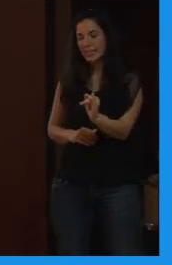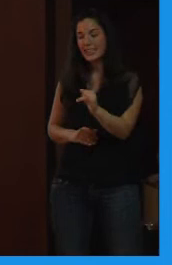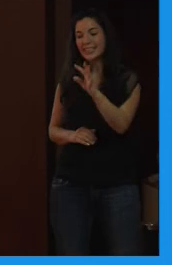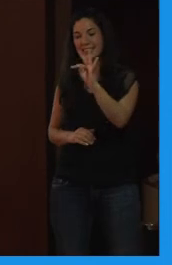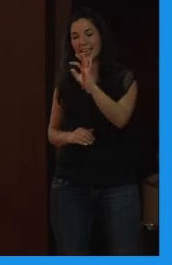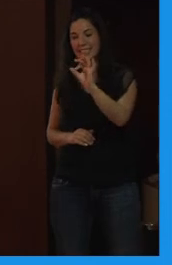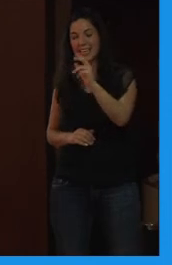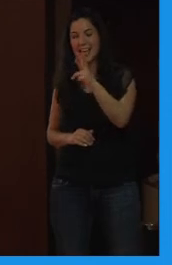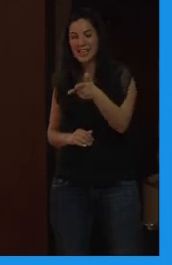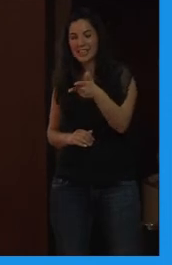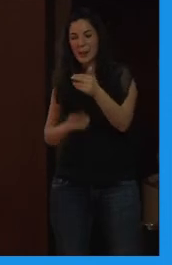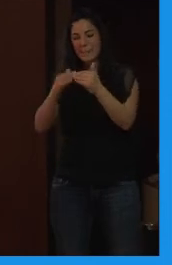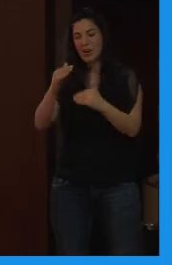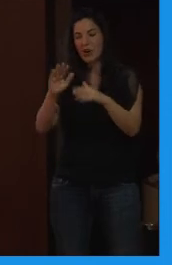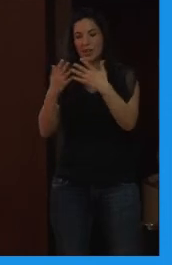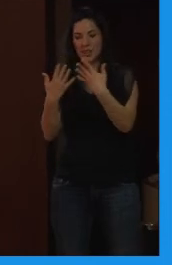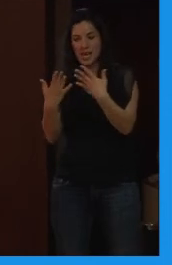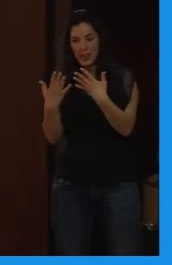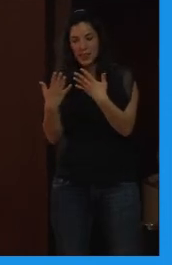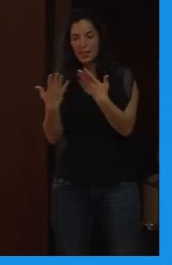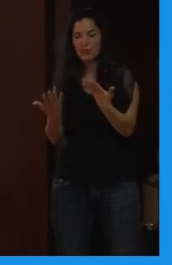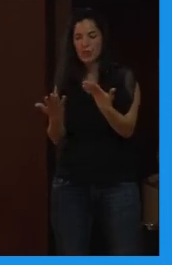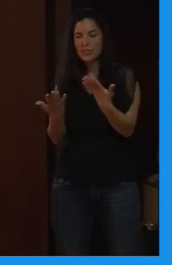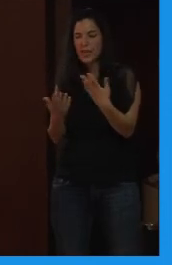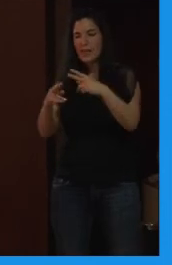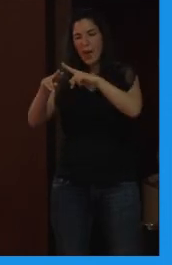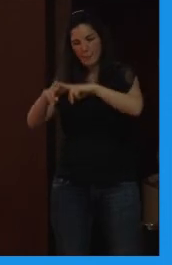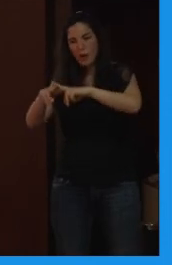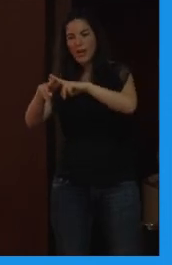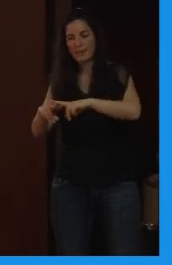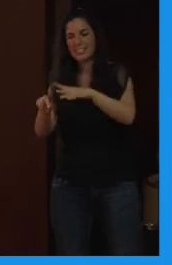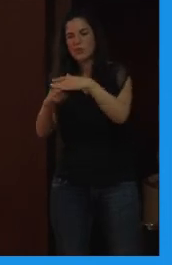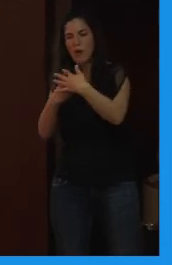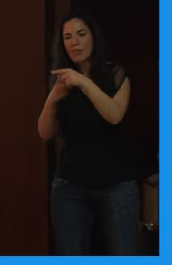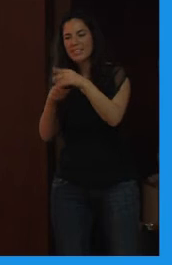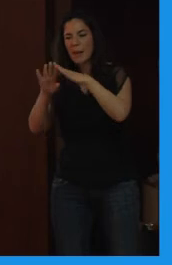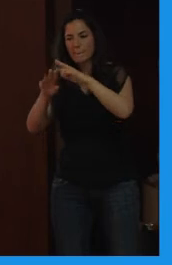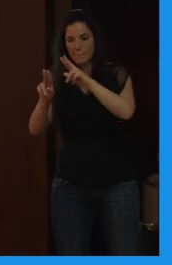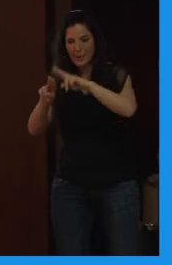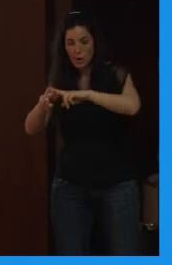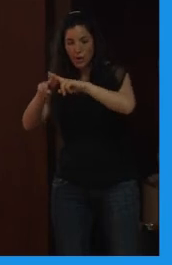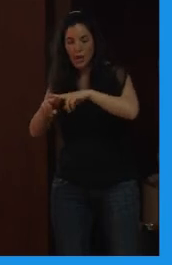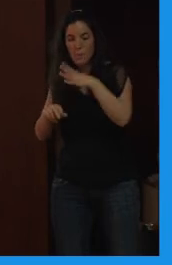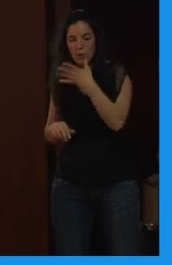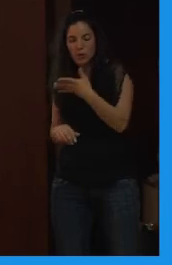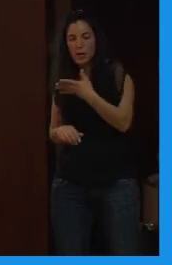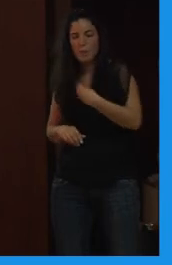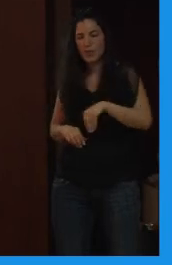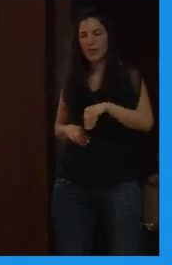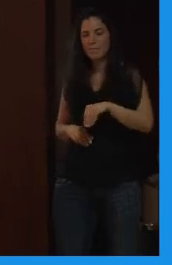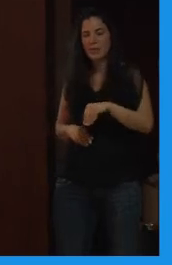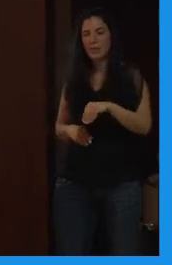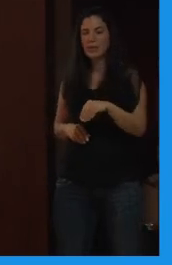10, de forma anual hay que valorarlo, porque a lo mejor al cabo de un año es un hipotiroidismo clínico y habría que empezar a